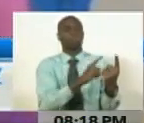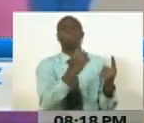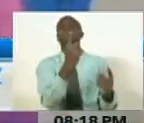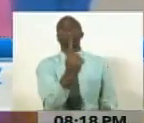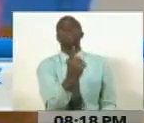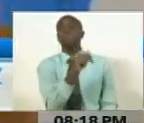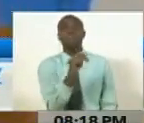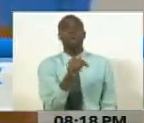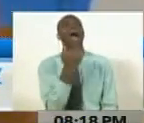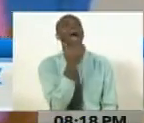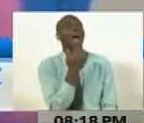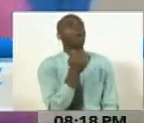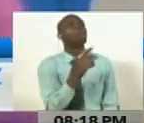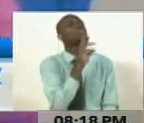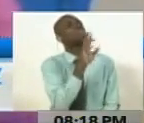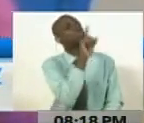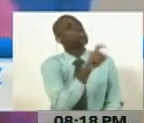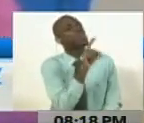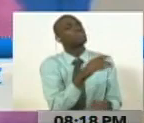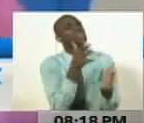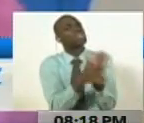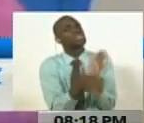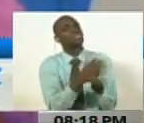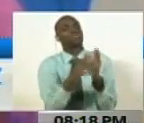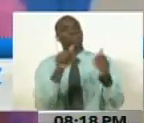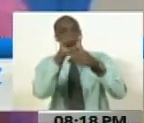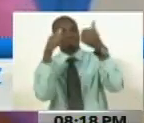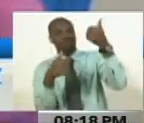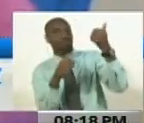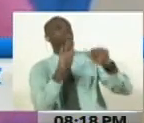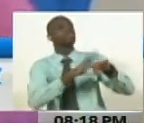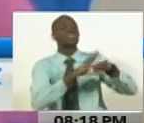pudo responder. Insistentemente el vicecanciller le preguntó,